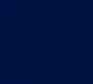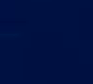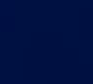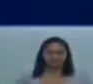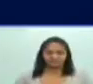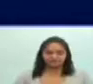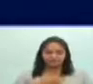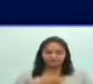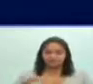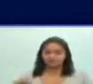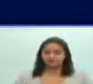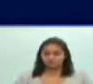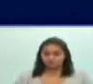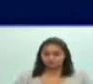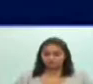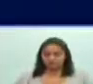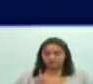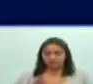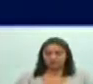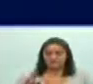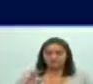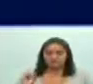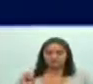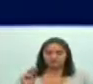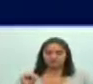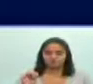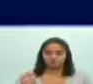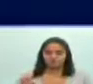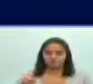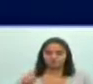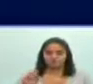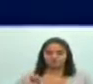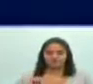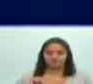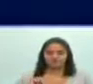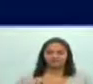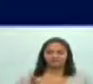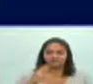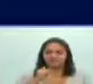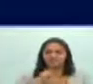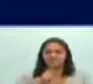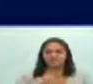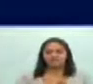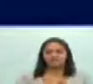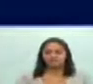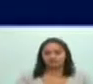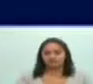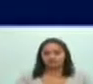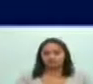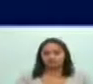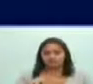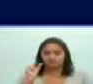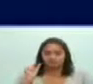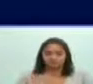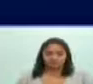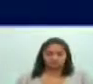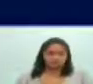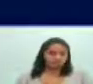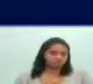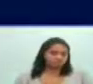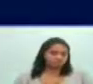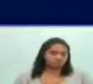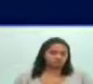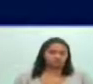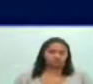Tenemos también los pronombres indefinidos. Los pronombres indefinidos denotan personas o cosas de una manera